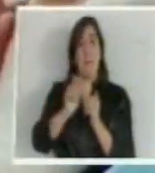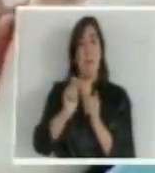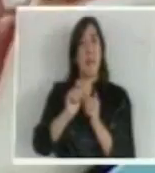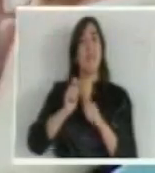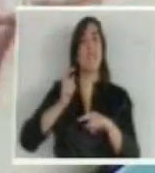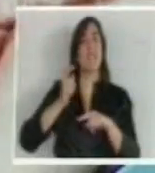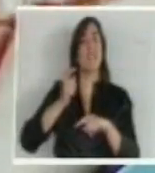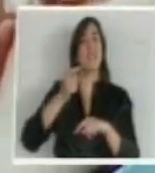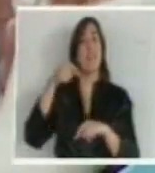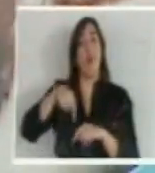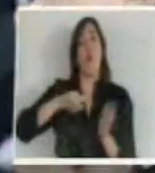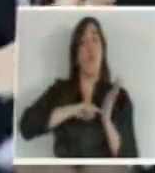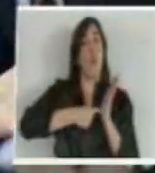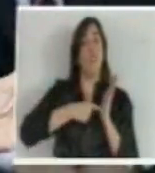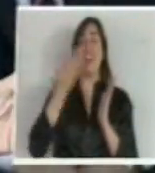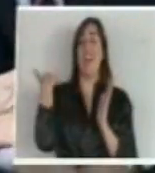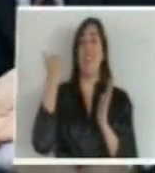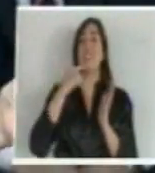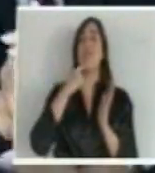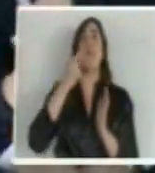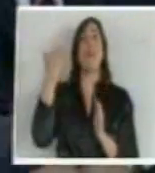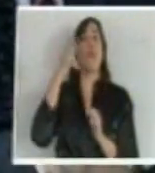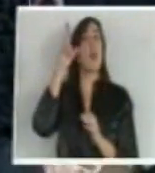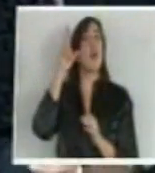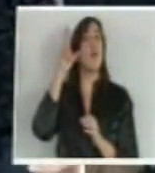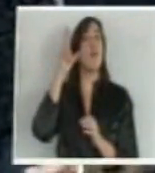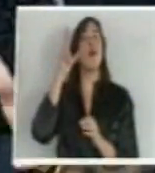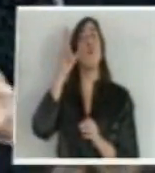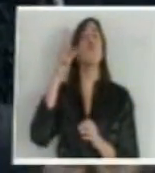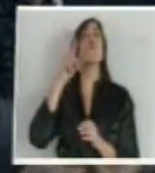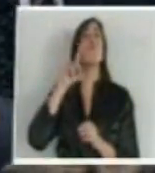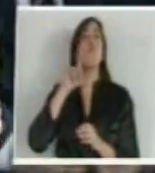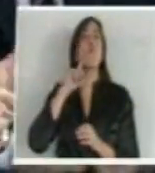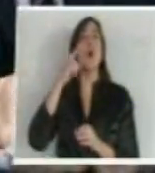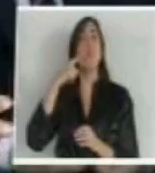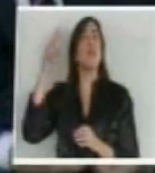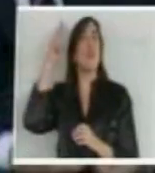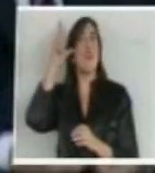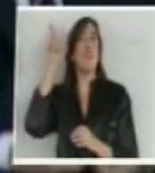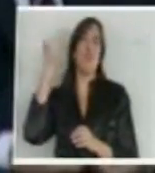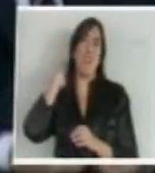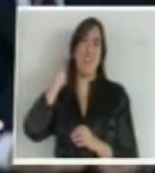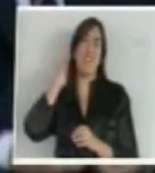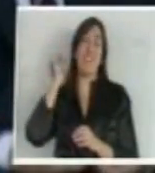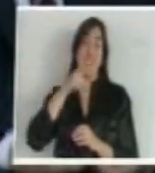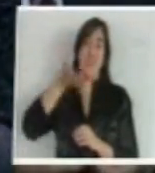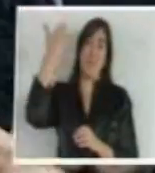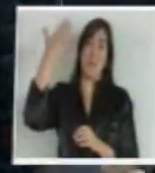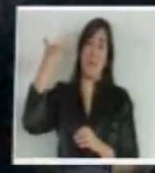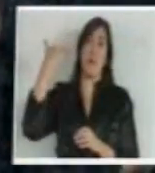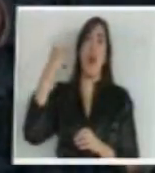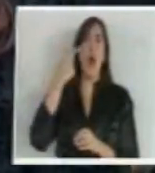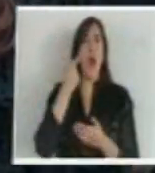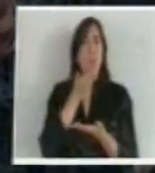se festejó en la ciudad de Buenos Aires aquel 8 de julio de 1816. Fíjense lo que eran las condiciones y